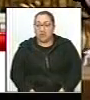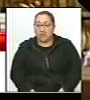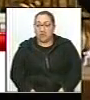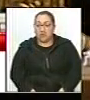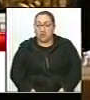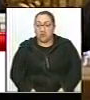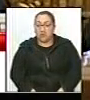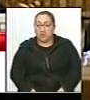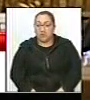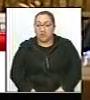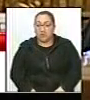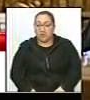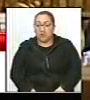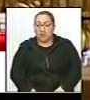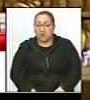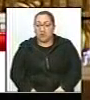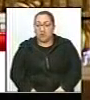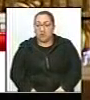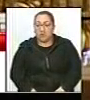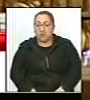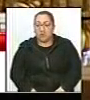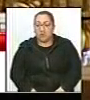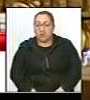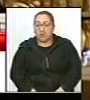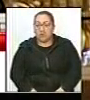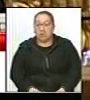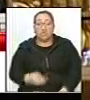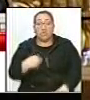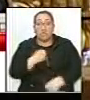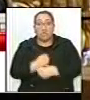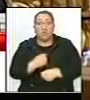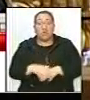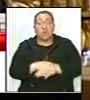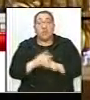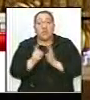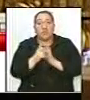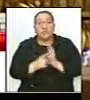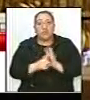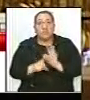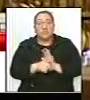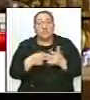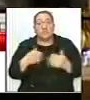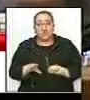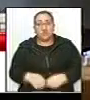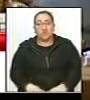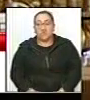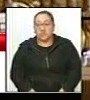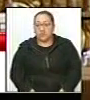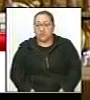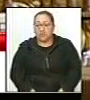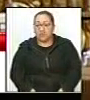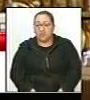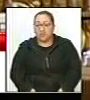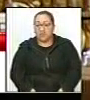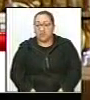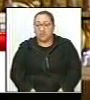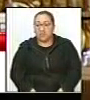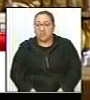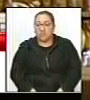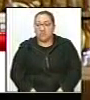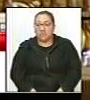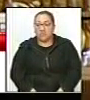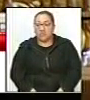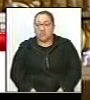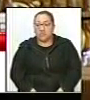Estamos actualmente también elaborando el reglamento de este decreto legislativo también. Luego se mencionó sobre el tema del